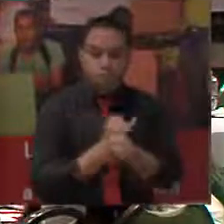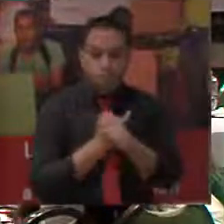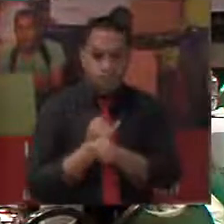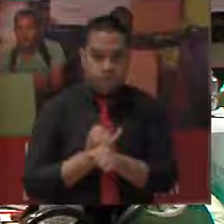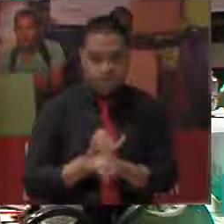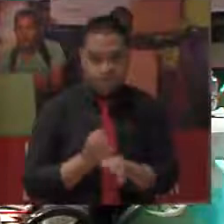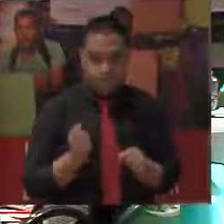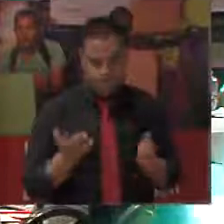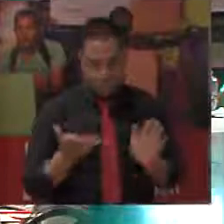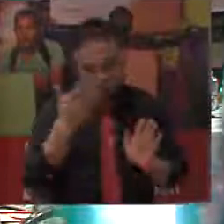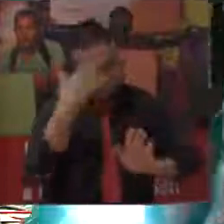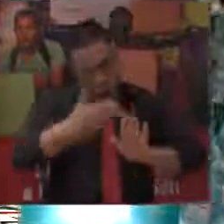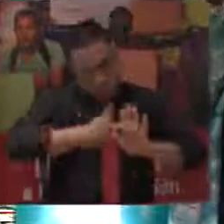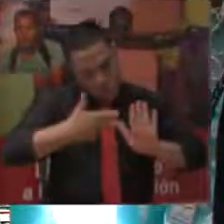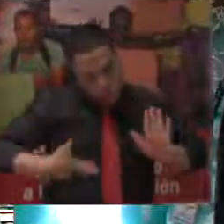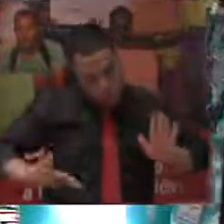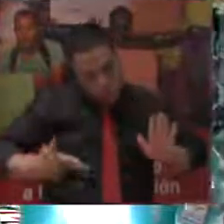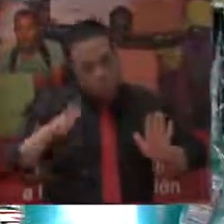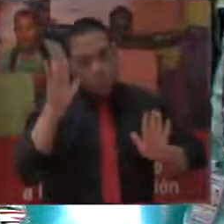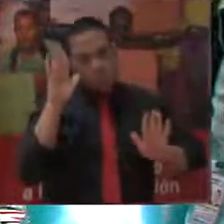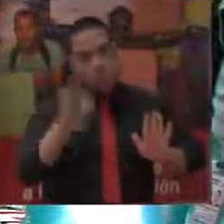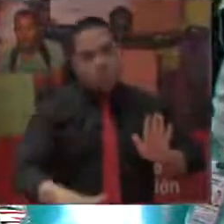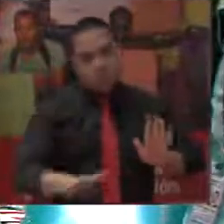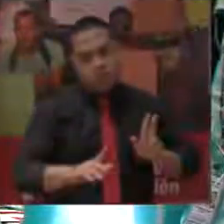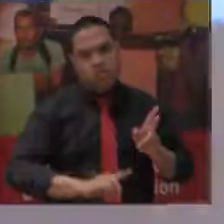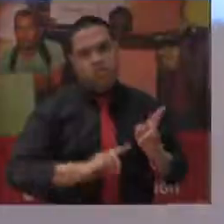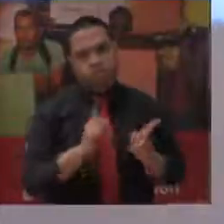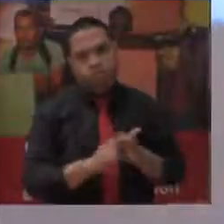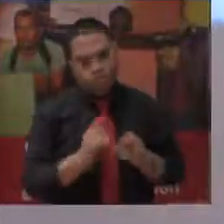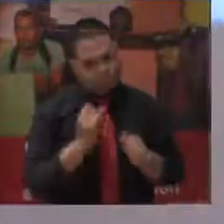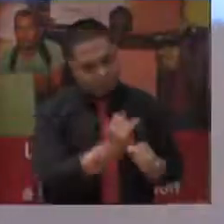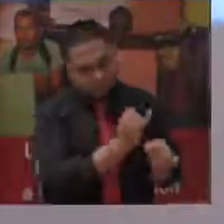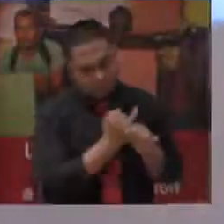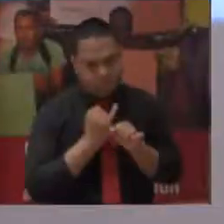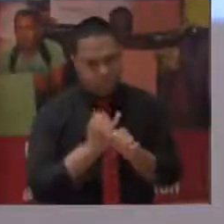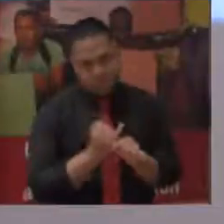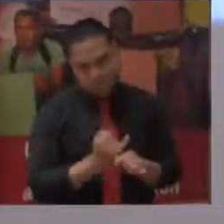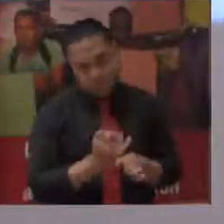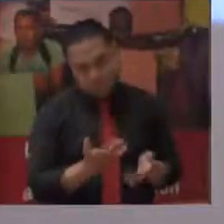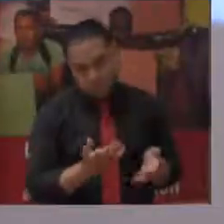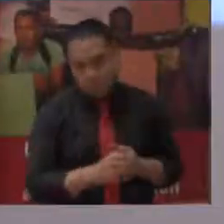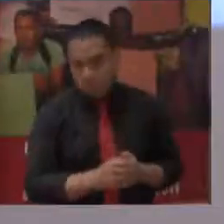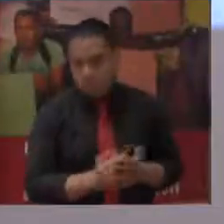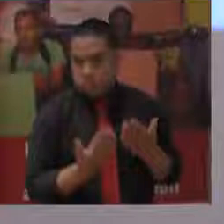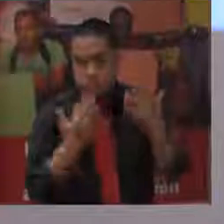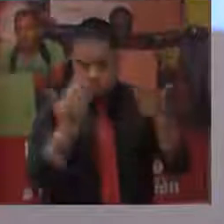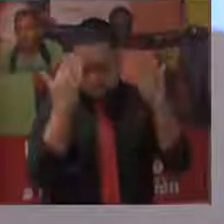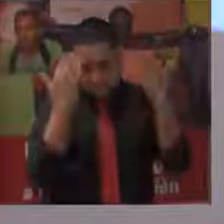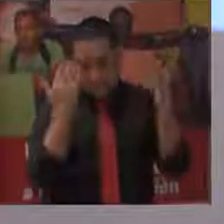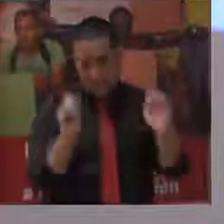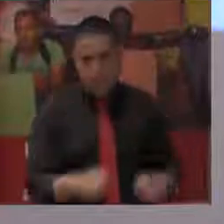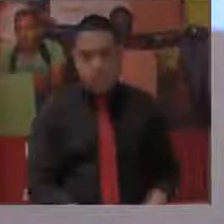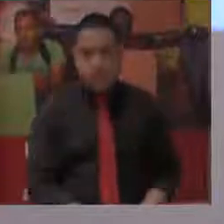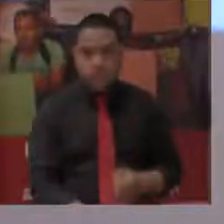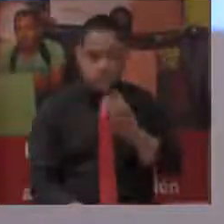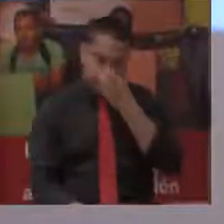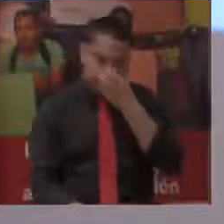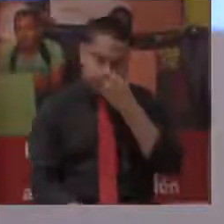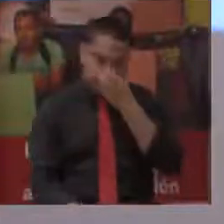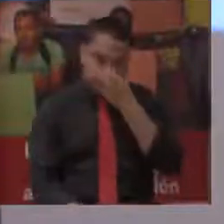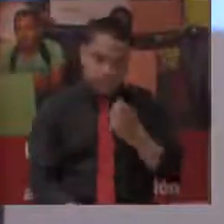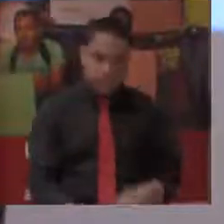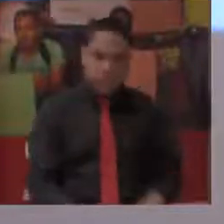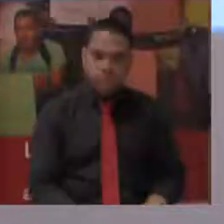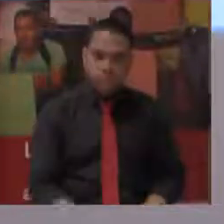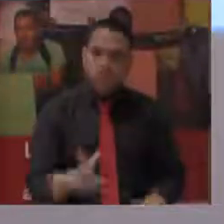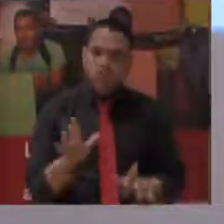tenemos una constitución política, las instituciones mal que bien funcionan, y hay una sociedad civil